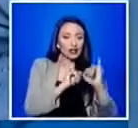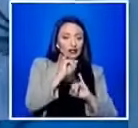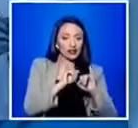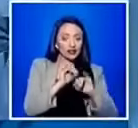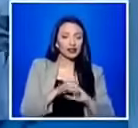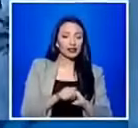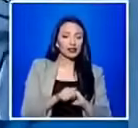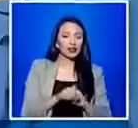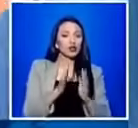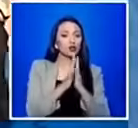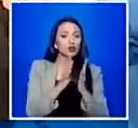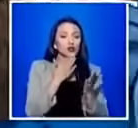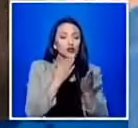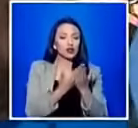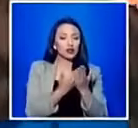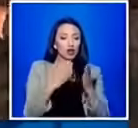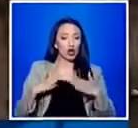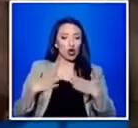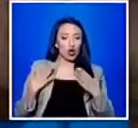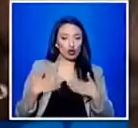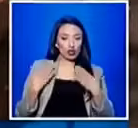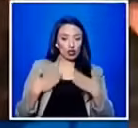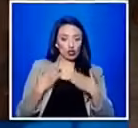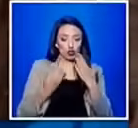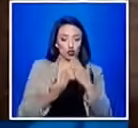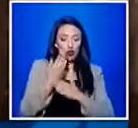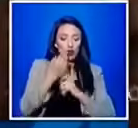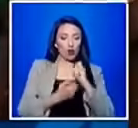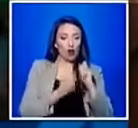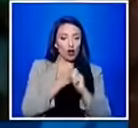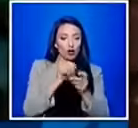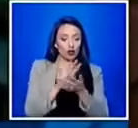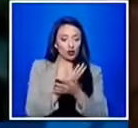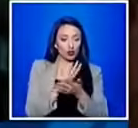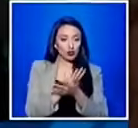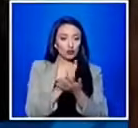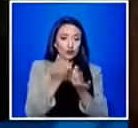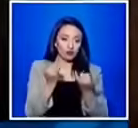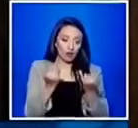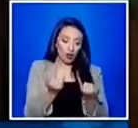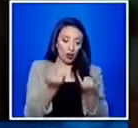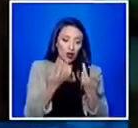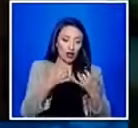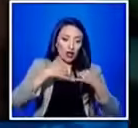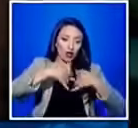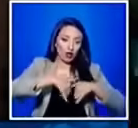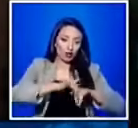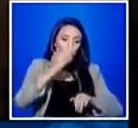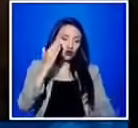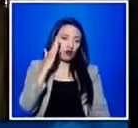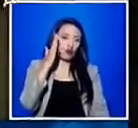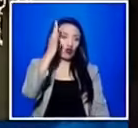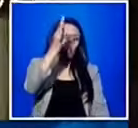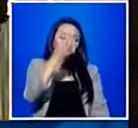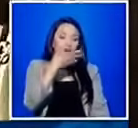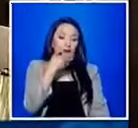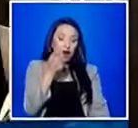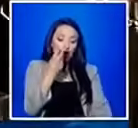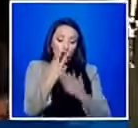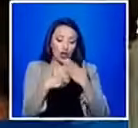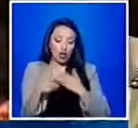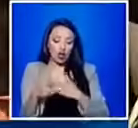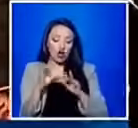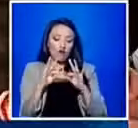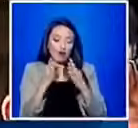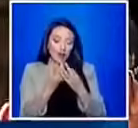verdad. Muchas gracias, muy contento por iniciar el nuevo año lectivo y esperamos seguir adelante por un futuro mejor de nuestros hijos